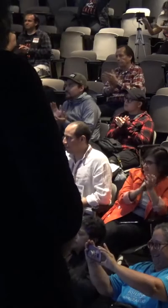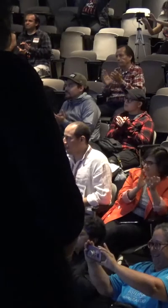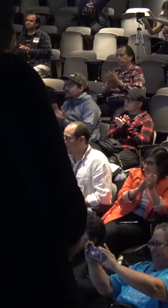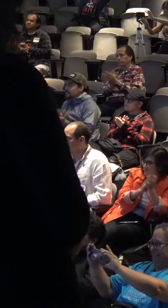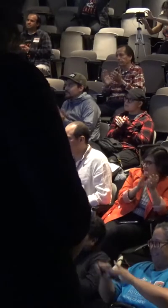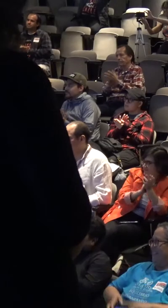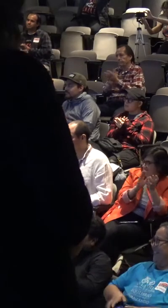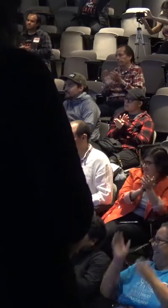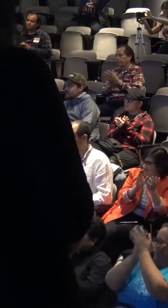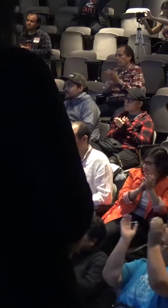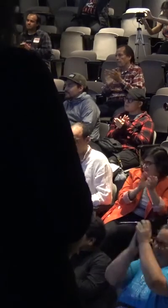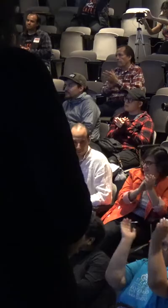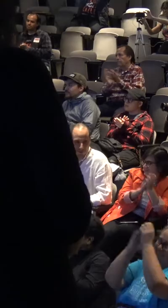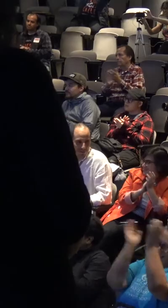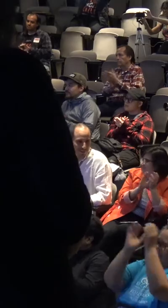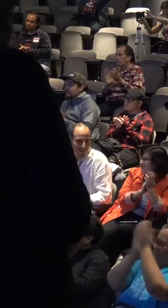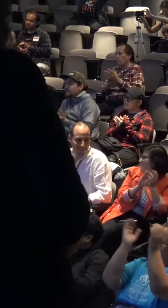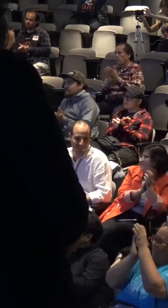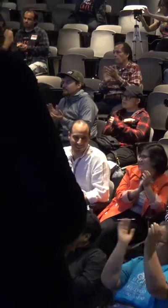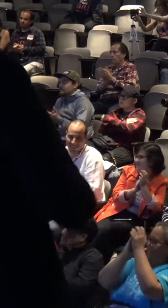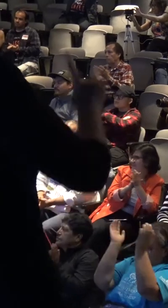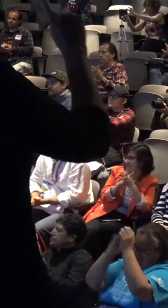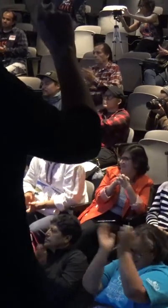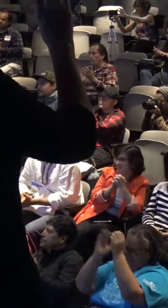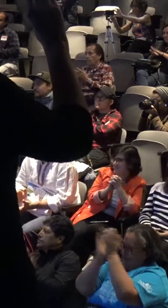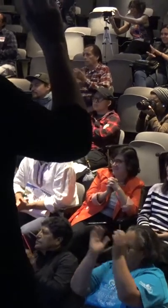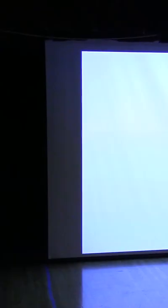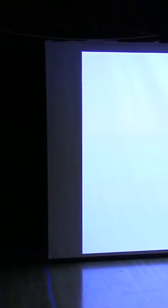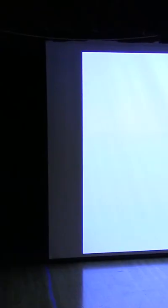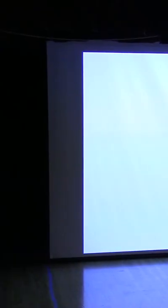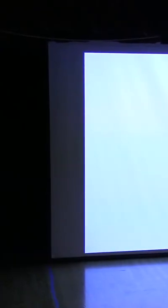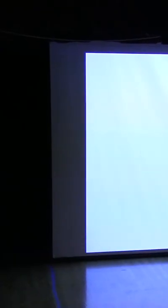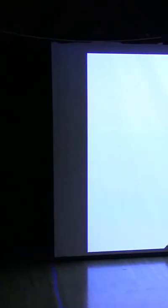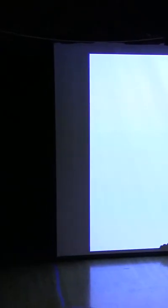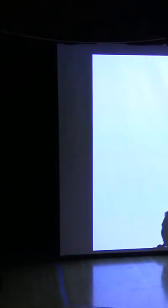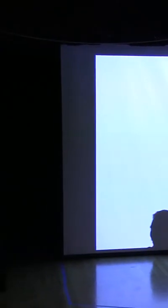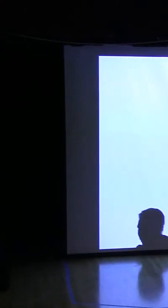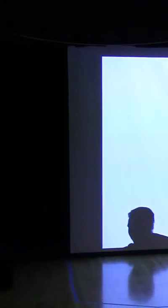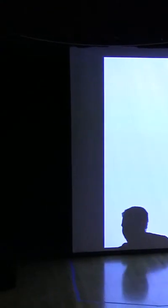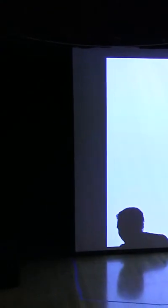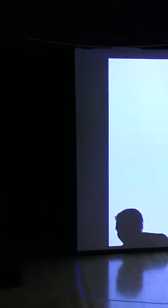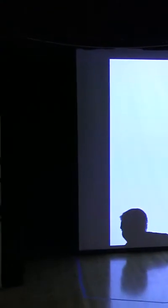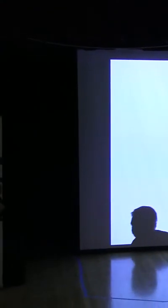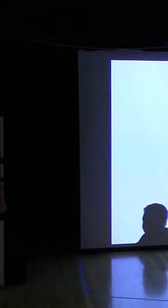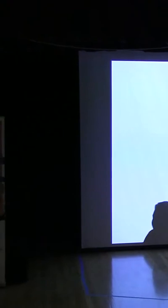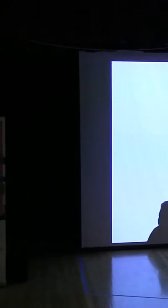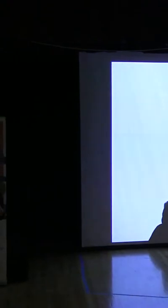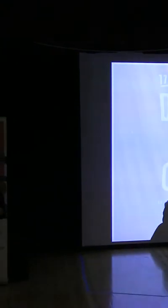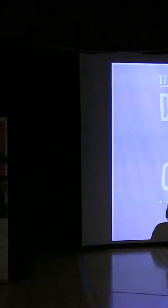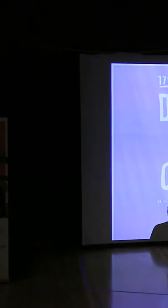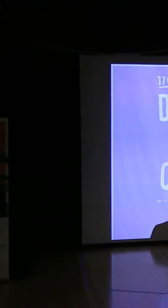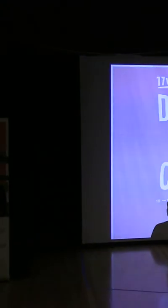pues bueno esa es la sorpresa toluca será la próxima sede en el 2020 del congreso de bici red